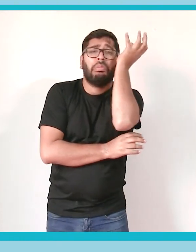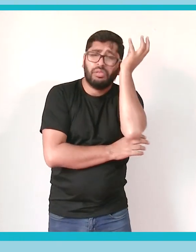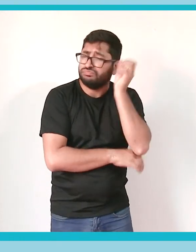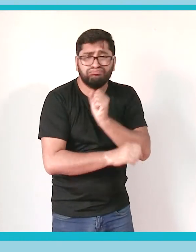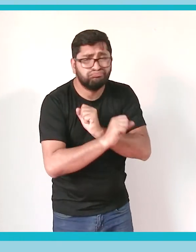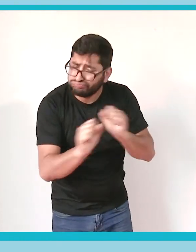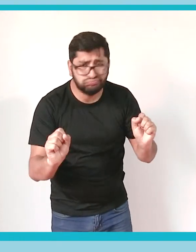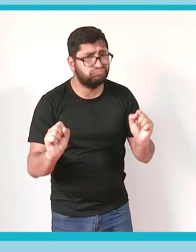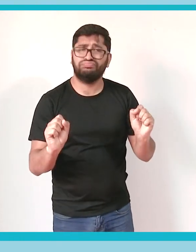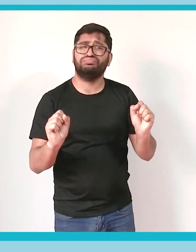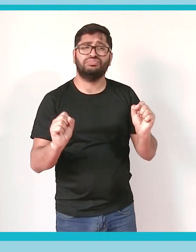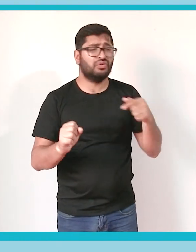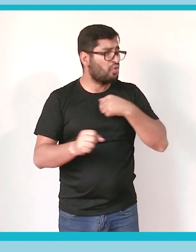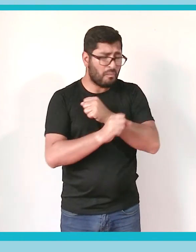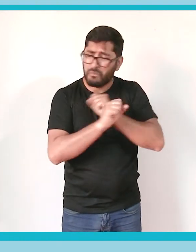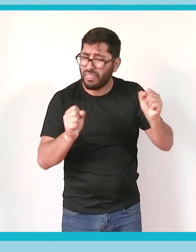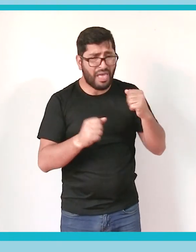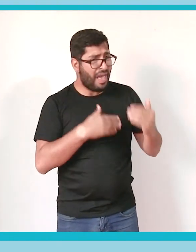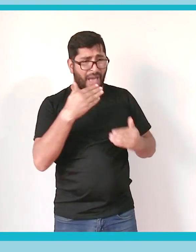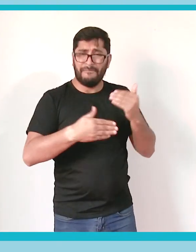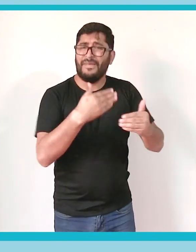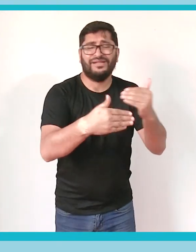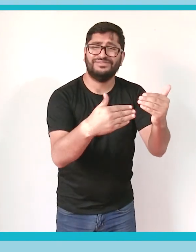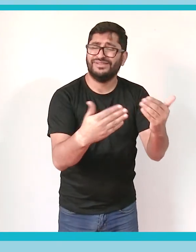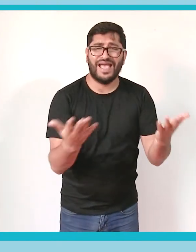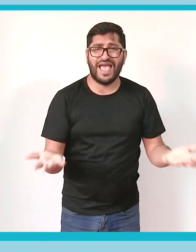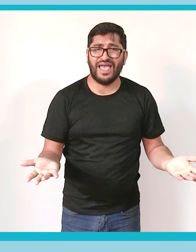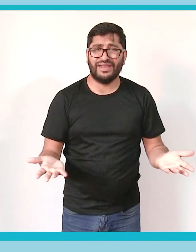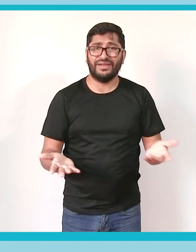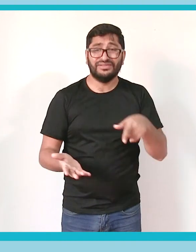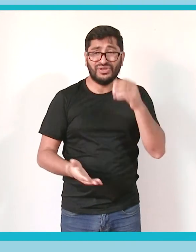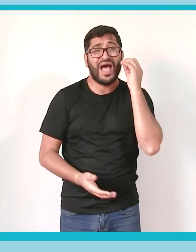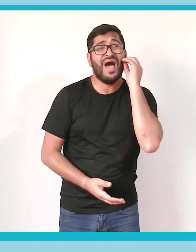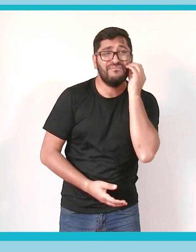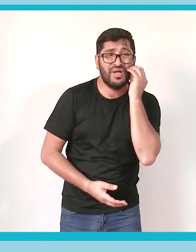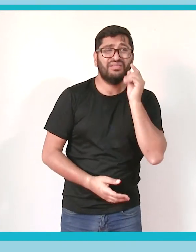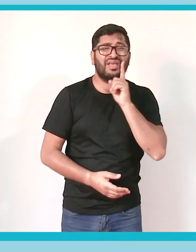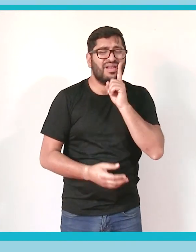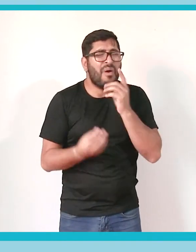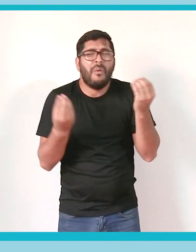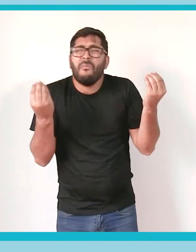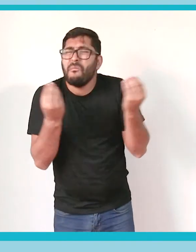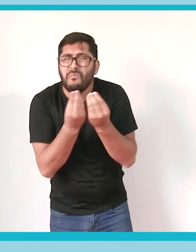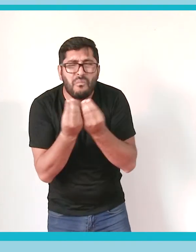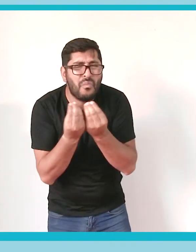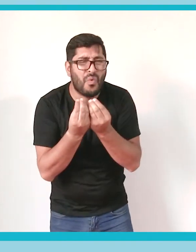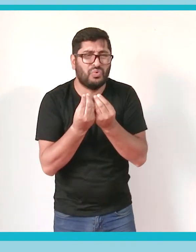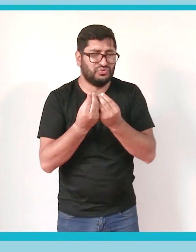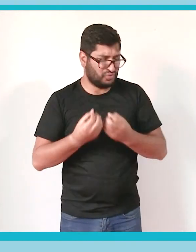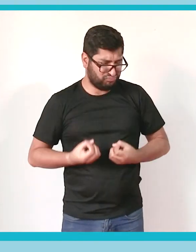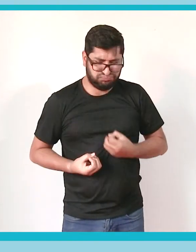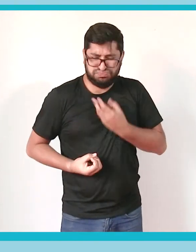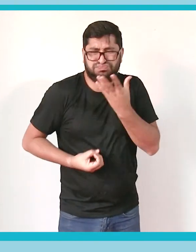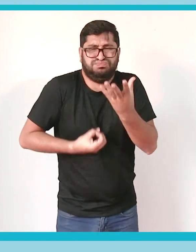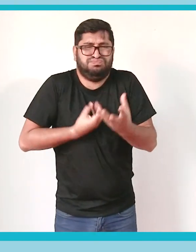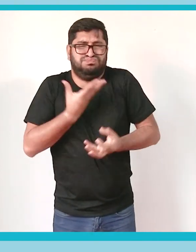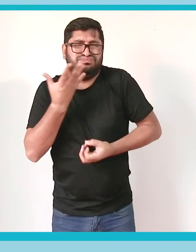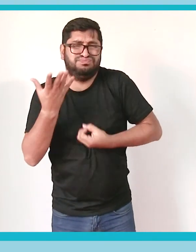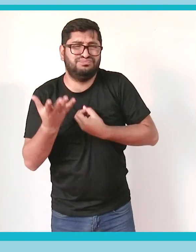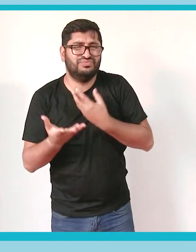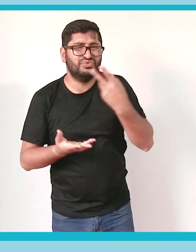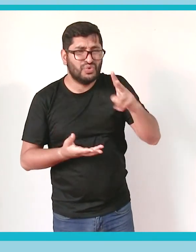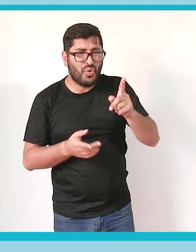el lamento, porque si no, no vamos a poder avanzar. Los abuelos tienen mucho